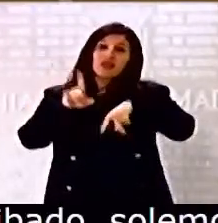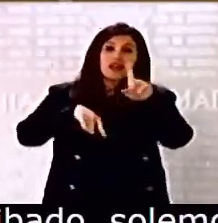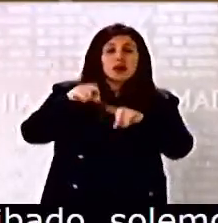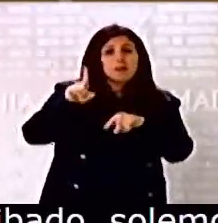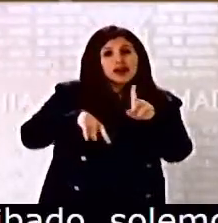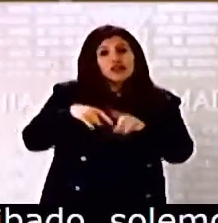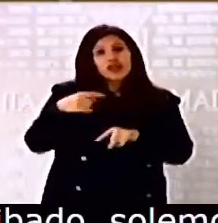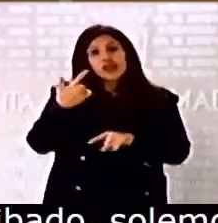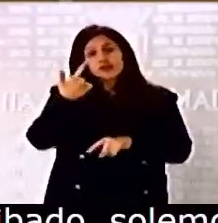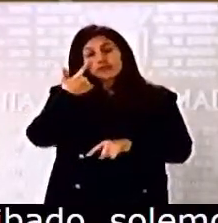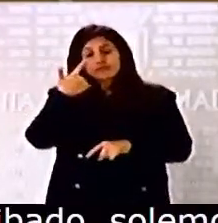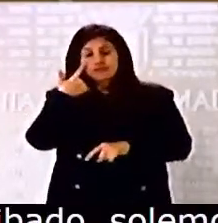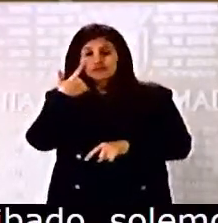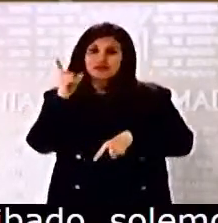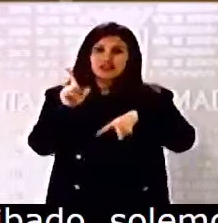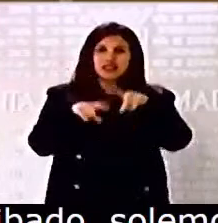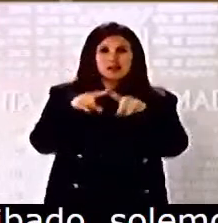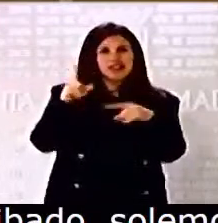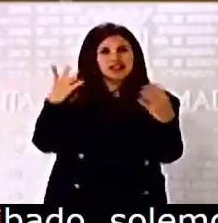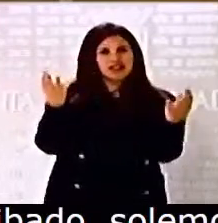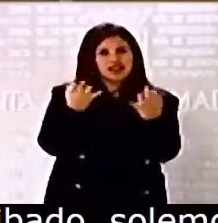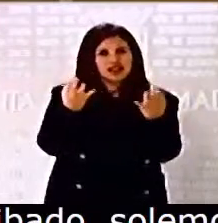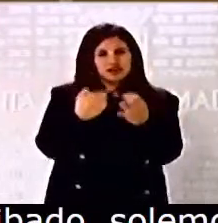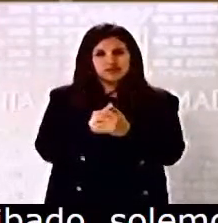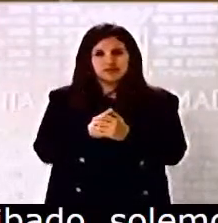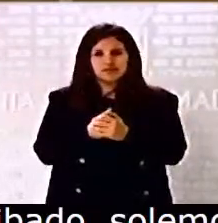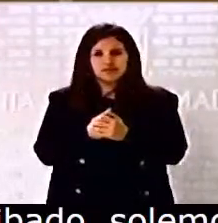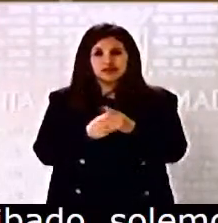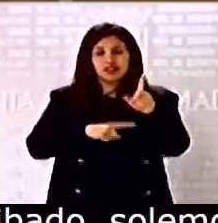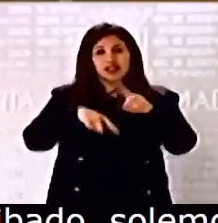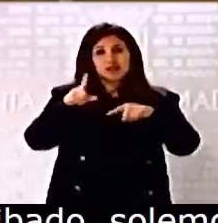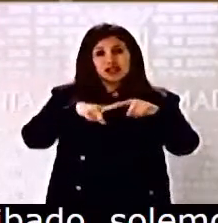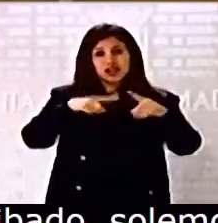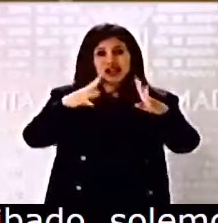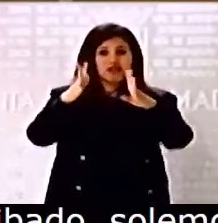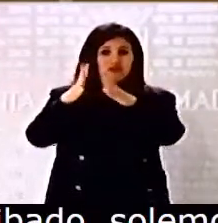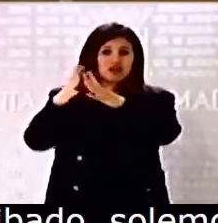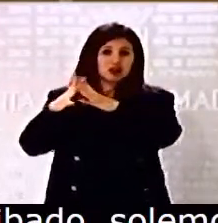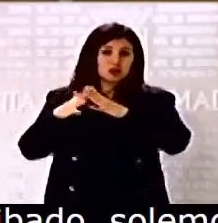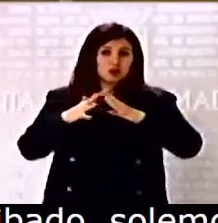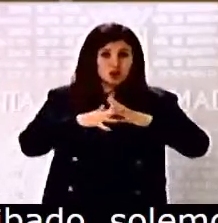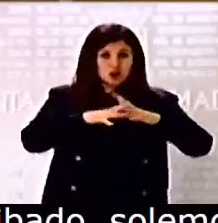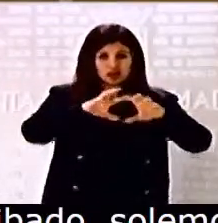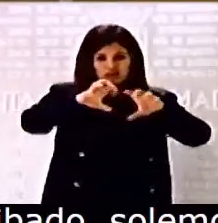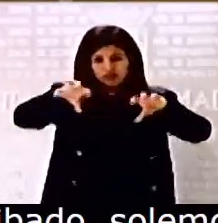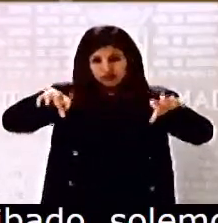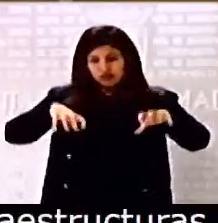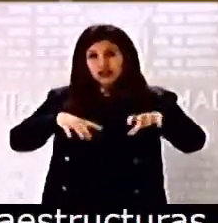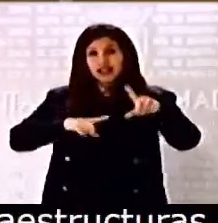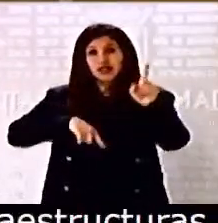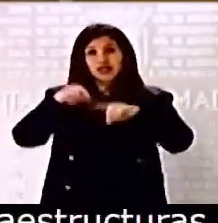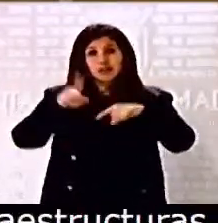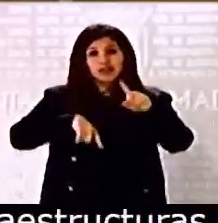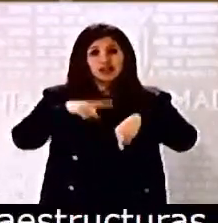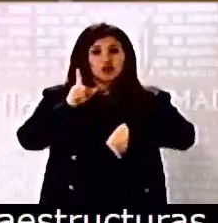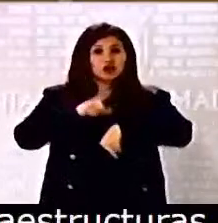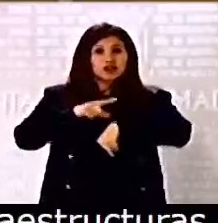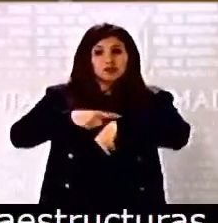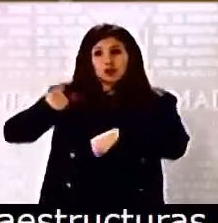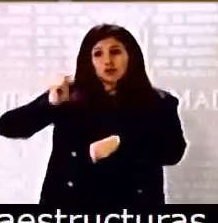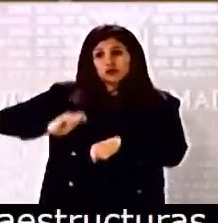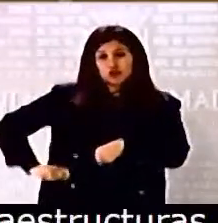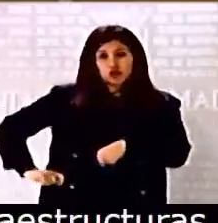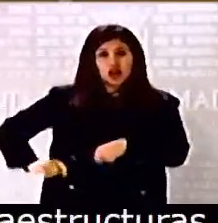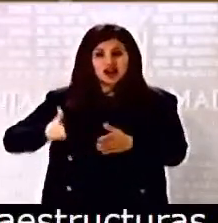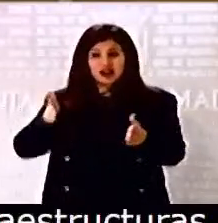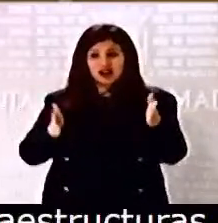dependiendo de las infraestructuras, dependiendo del tiempo de profesional y dependiendo de la